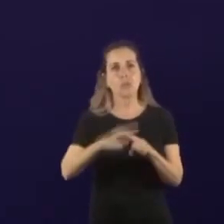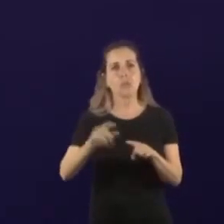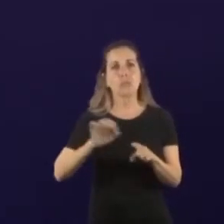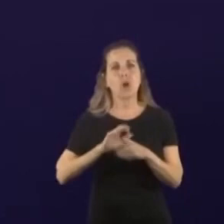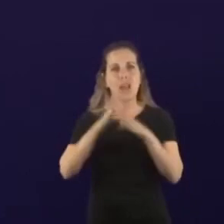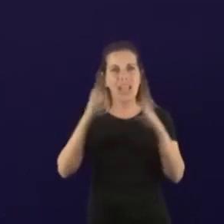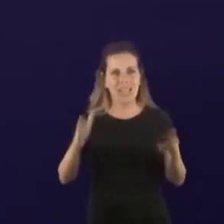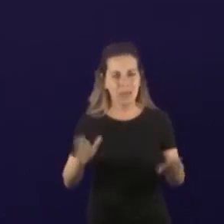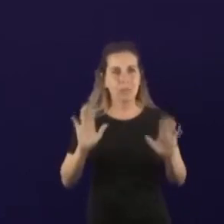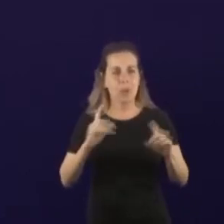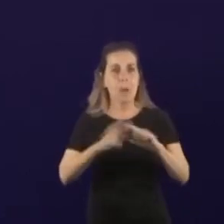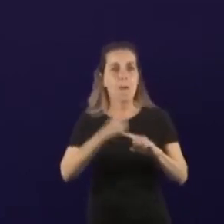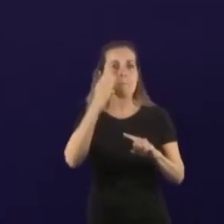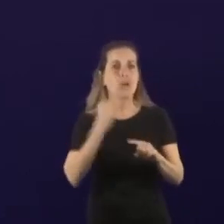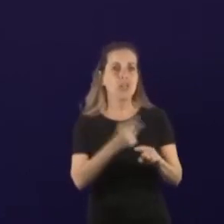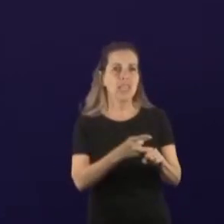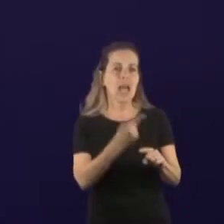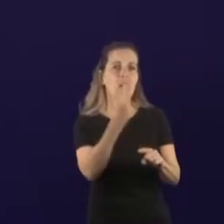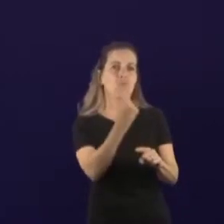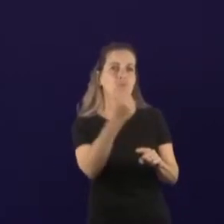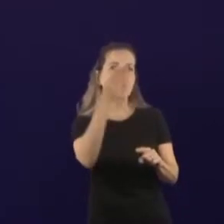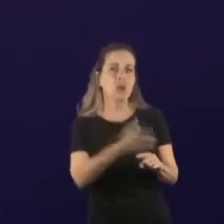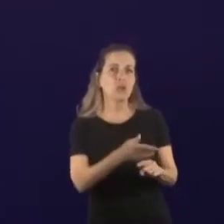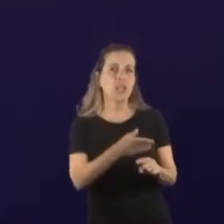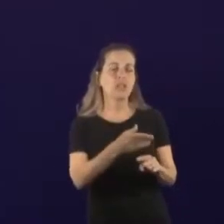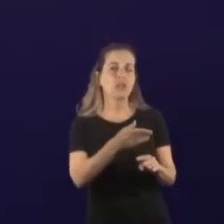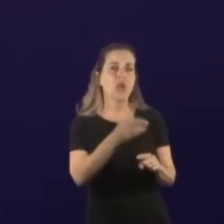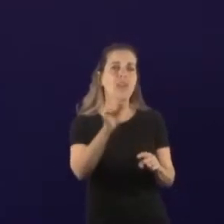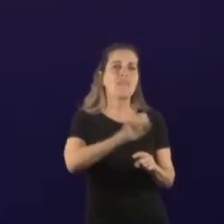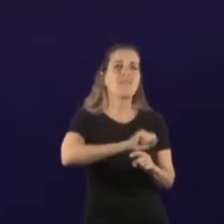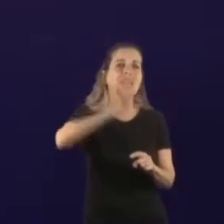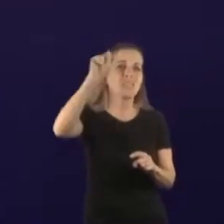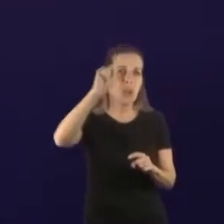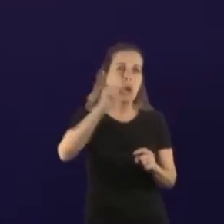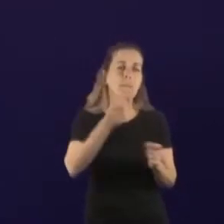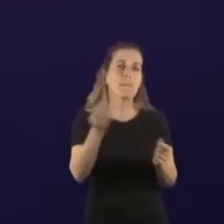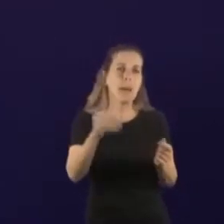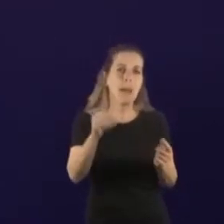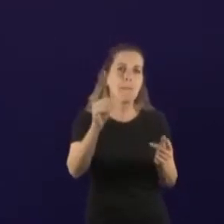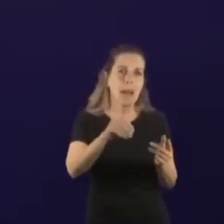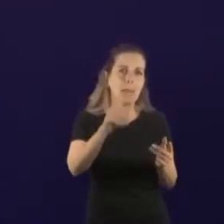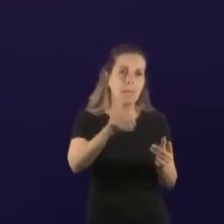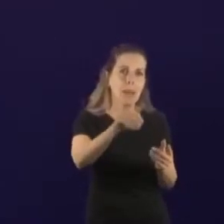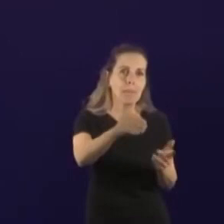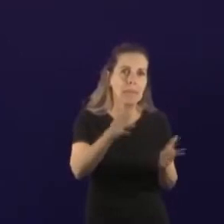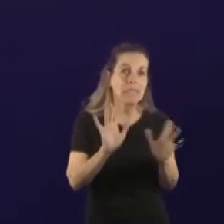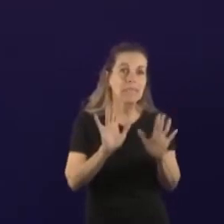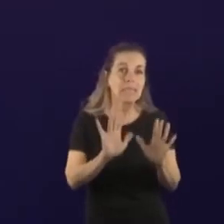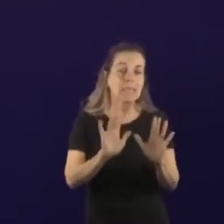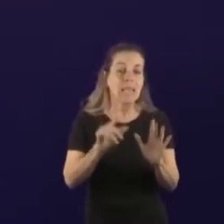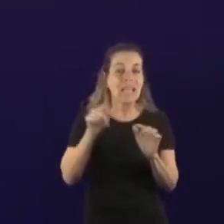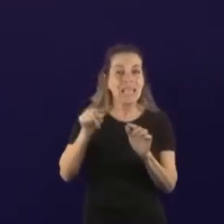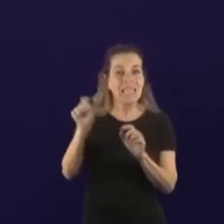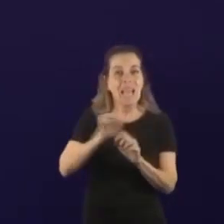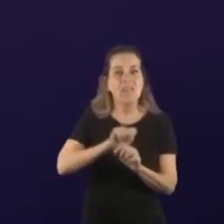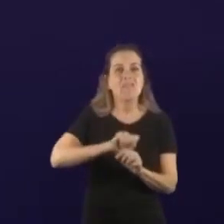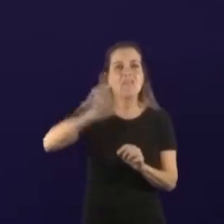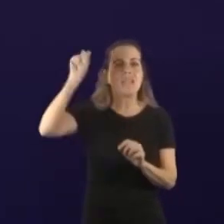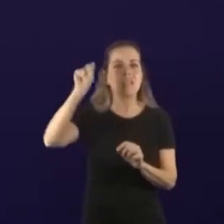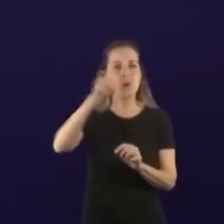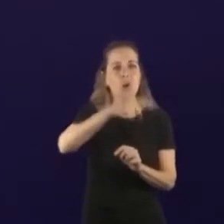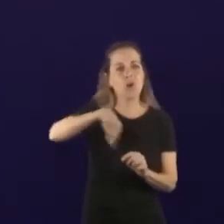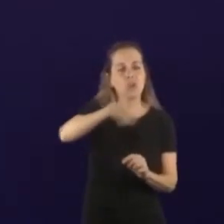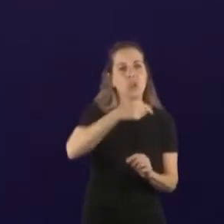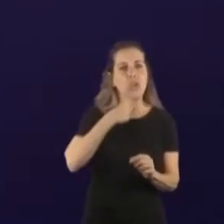diaria nos deja inmersos en una hiperinflación la que estamos tratando de evitar y